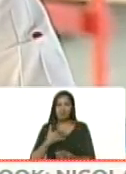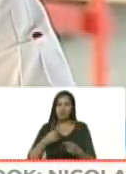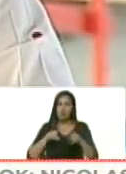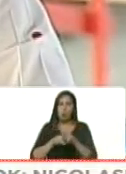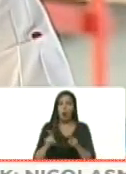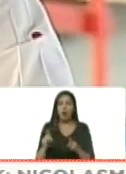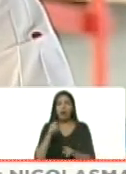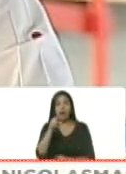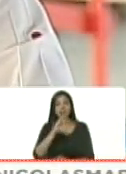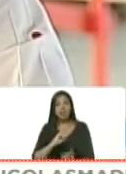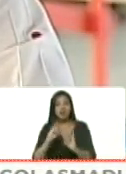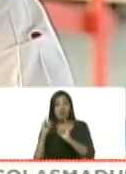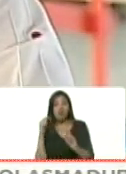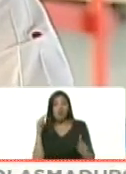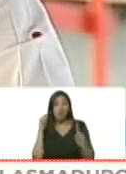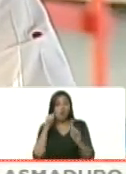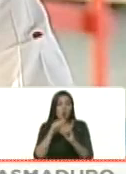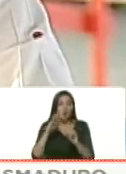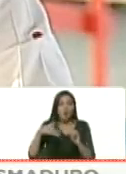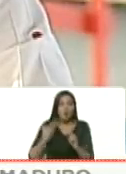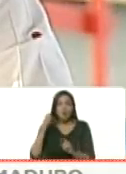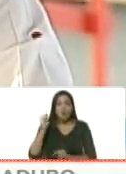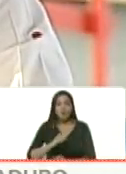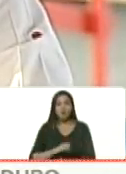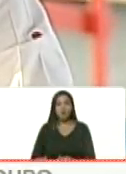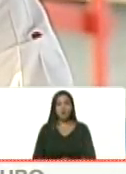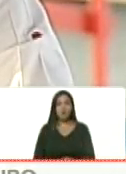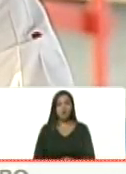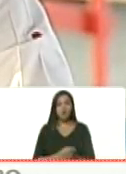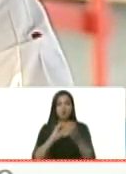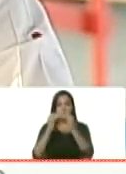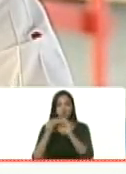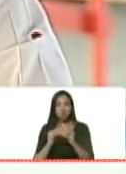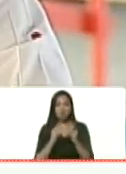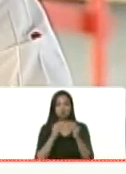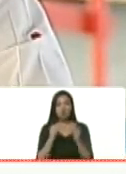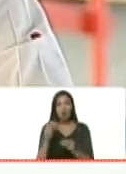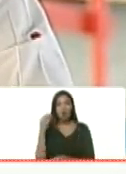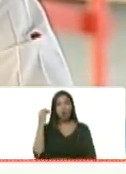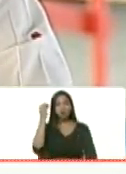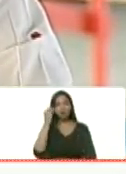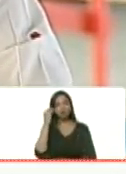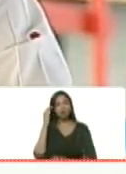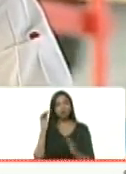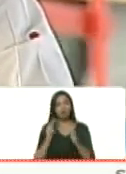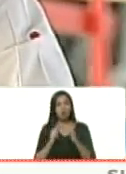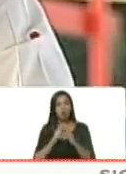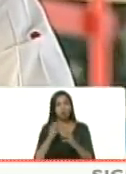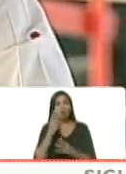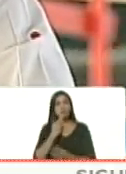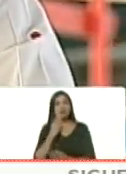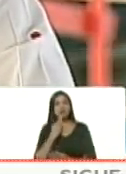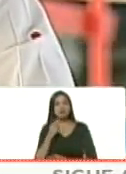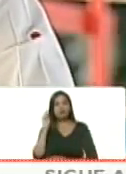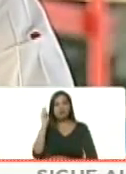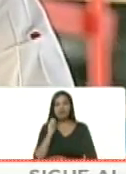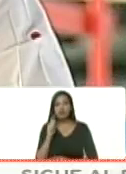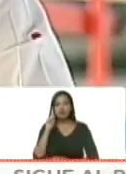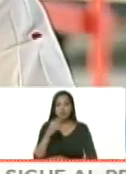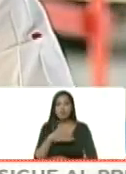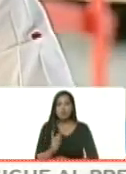estas Olimpiadas tienen un objetivo fundamental, que es recabar de todo ese conocimiento, toda esa experiencia y todo ese talento que